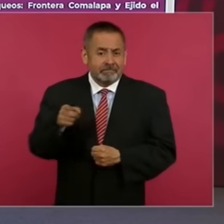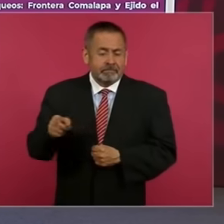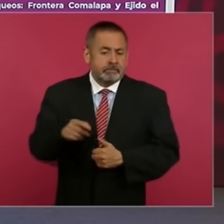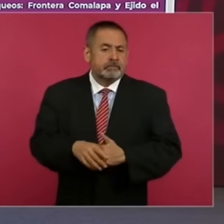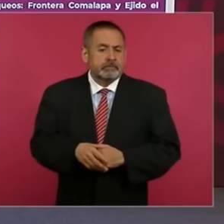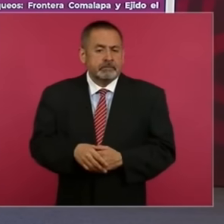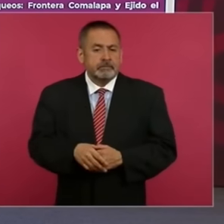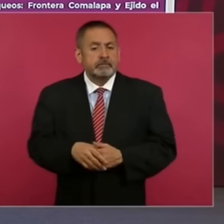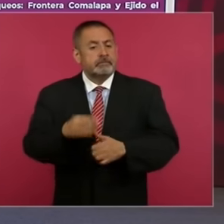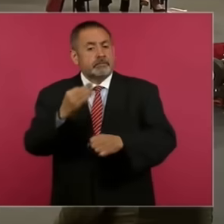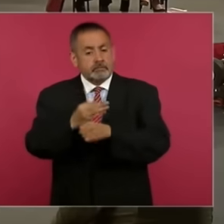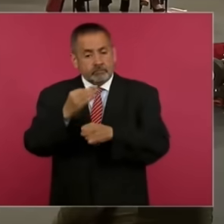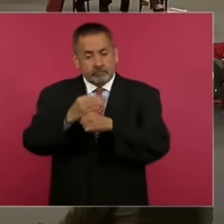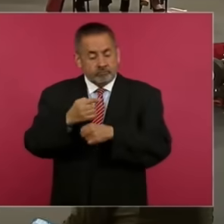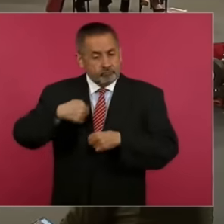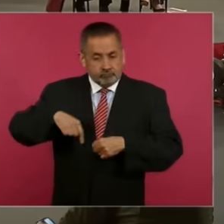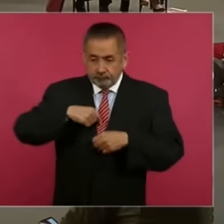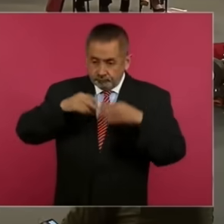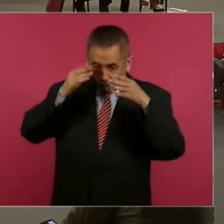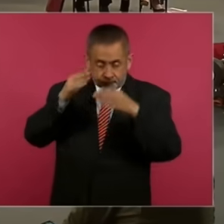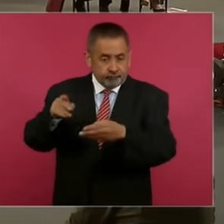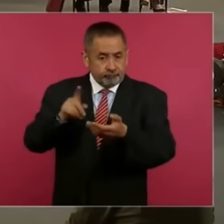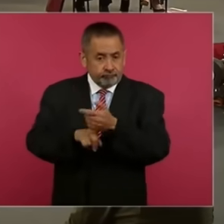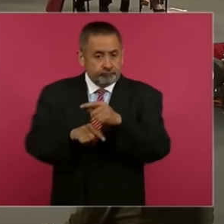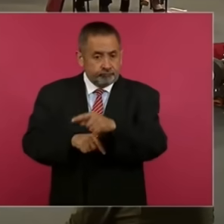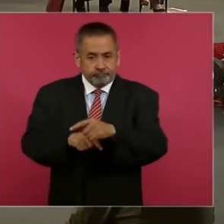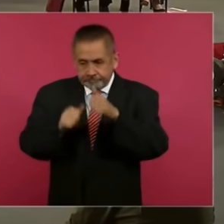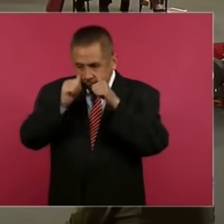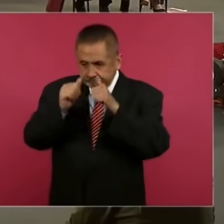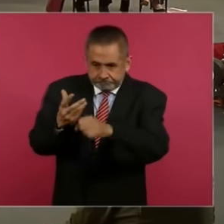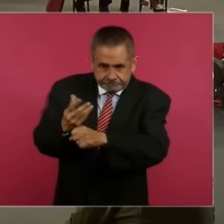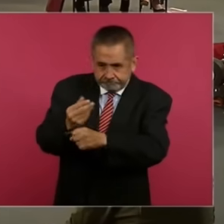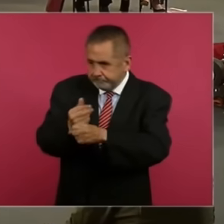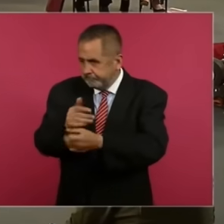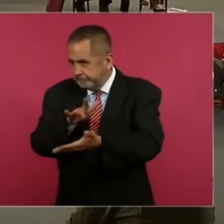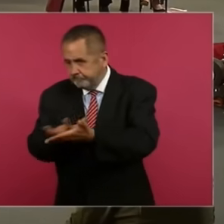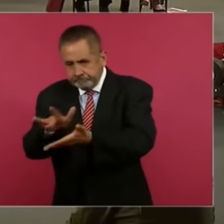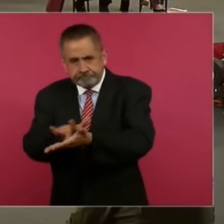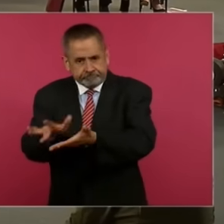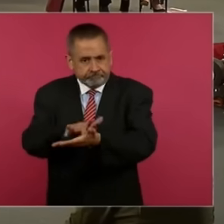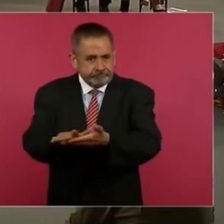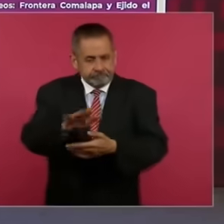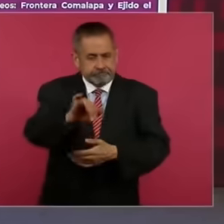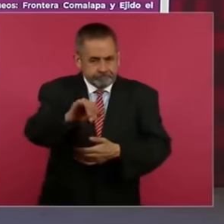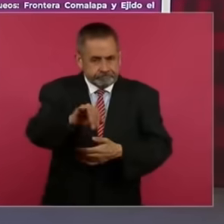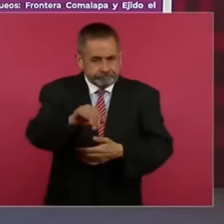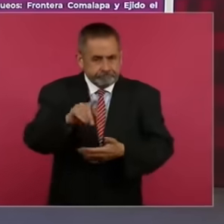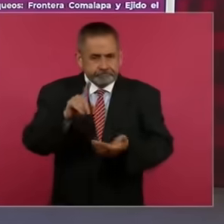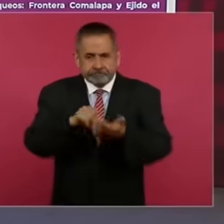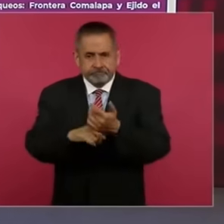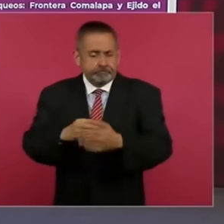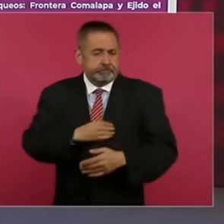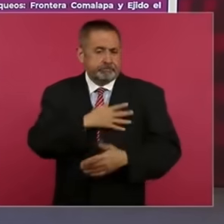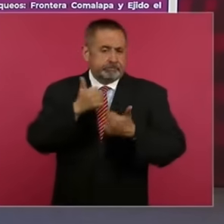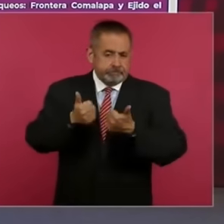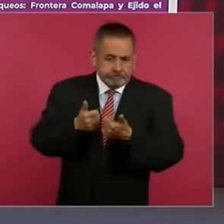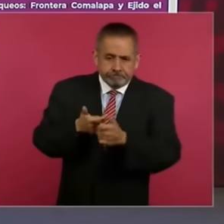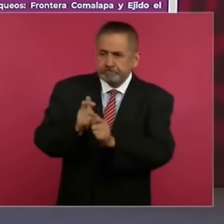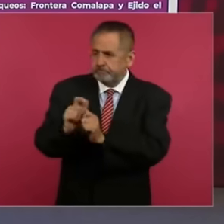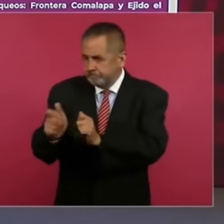Nosotros estamos ahora, además de estar atendiéndolos aquí con programas de bienestar,